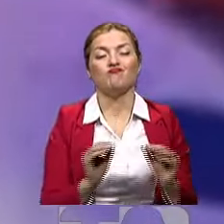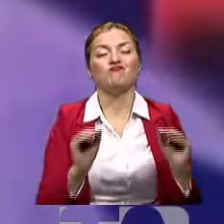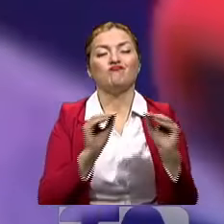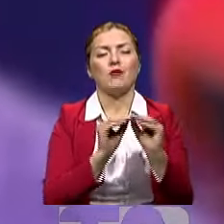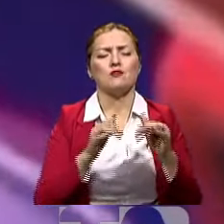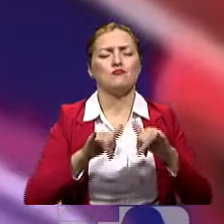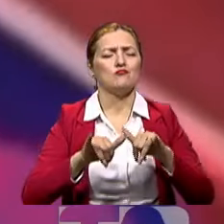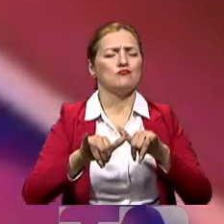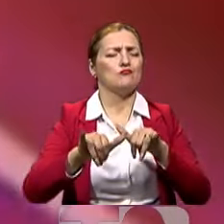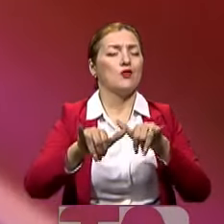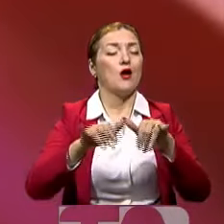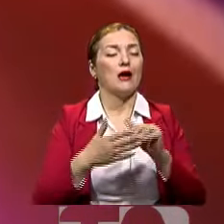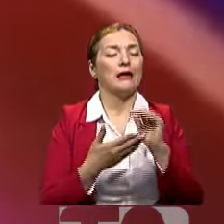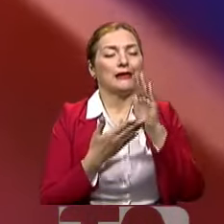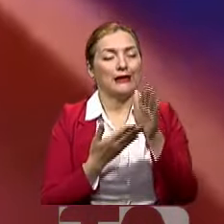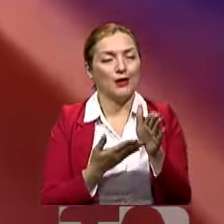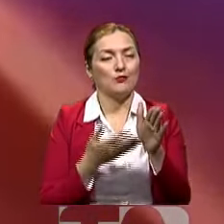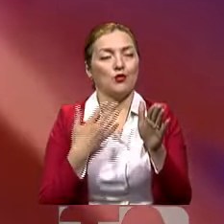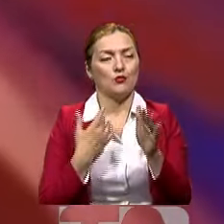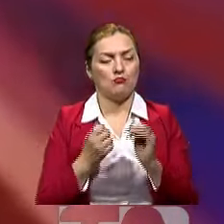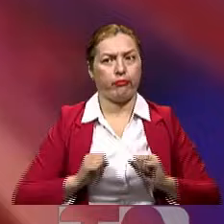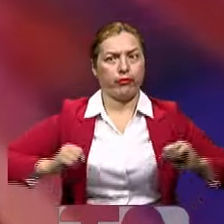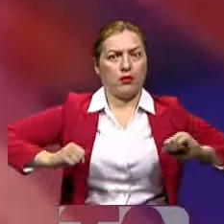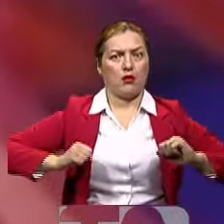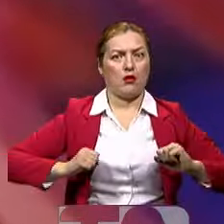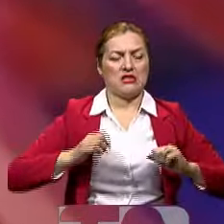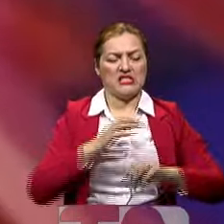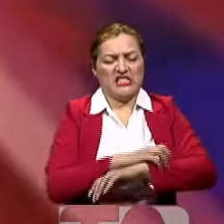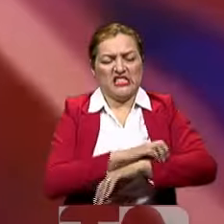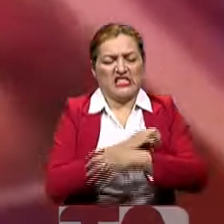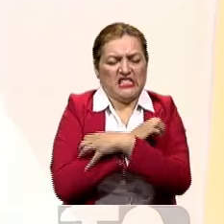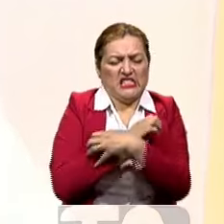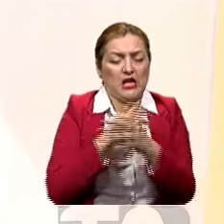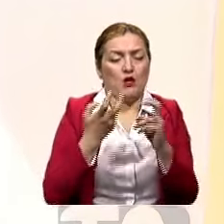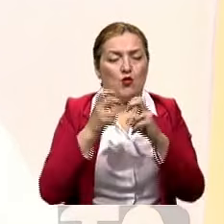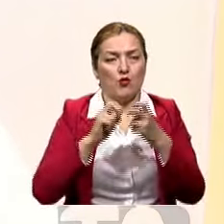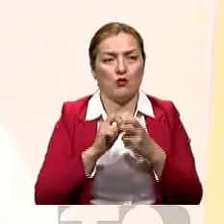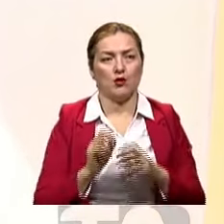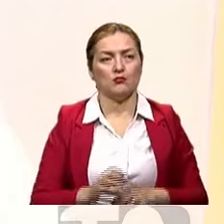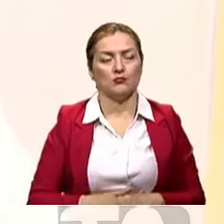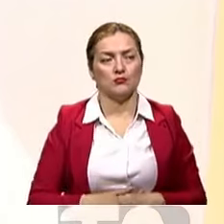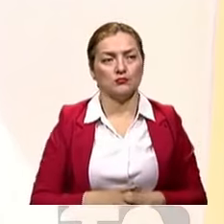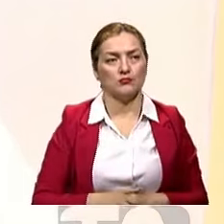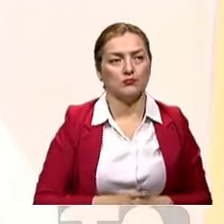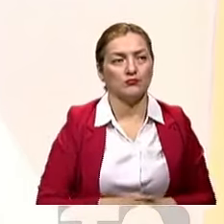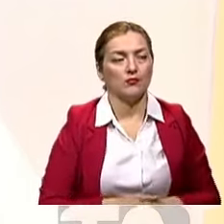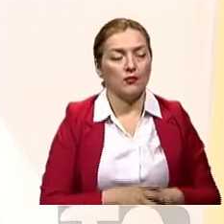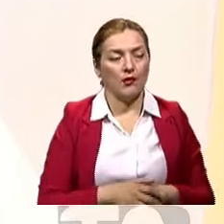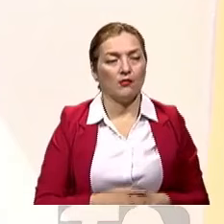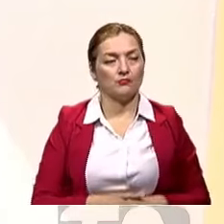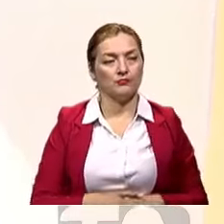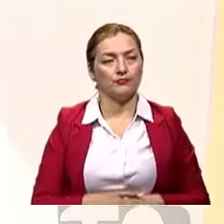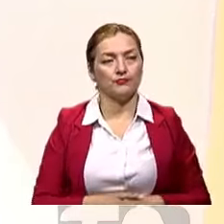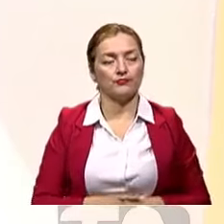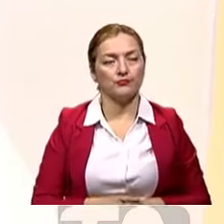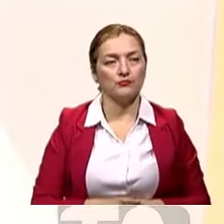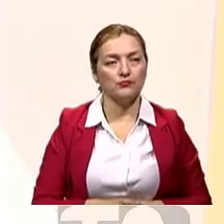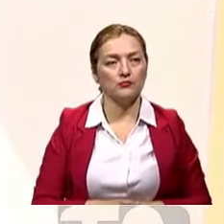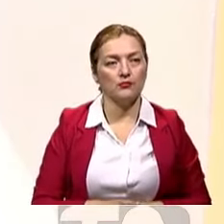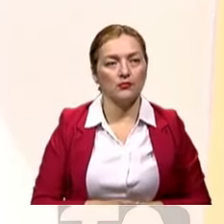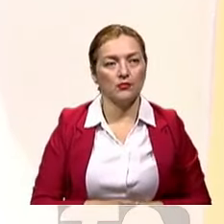largo plazo, evitando, por ejemplo, la obesidad, alergias e infecciones. Pasan muchos nutrientes importantes para el recién